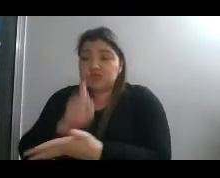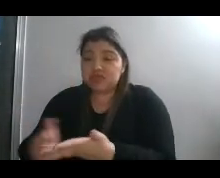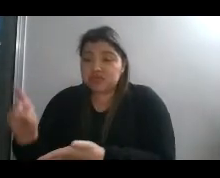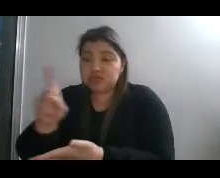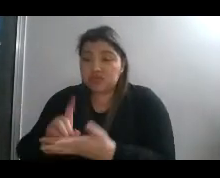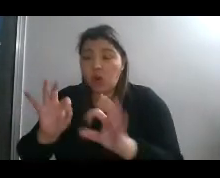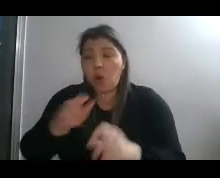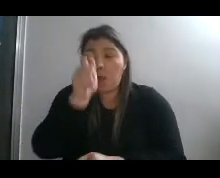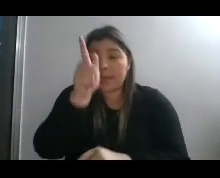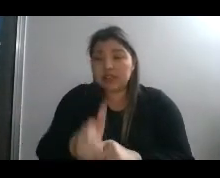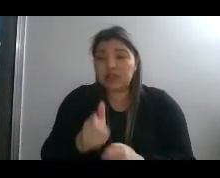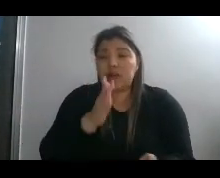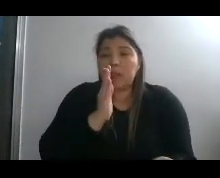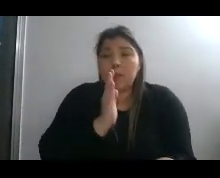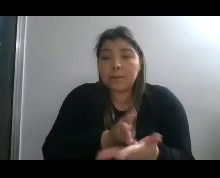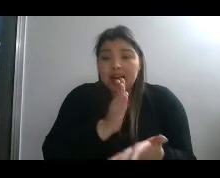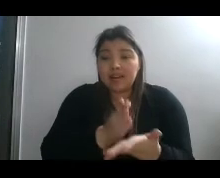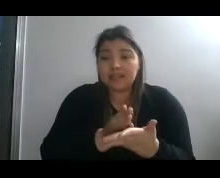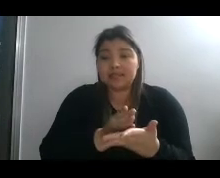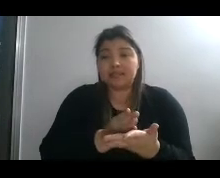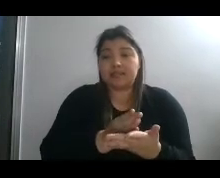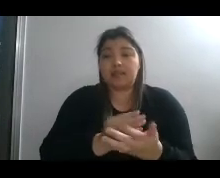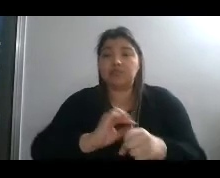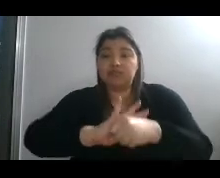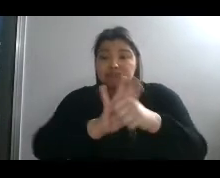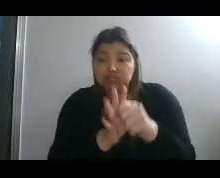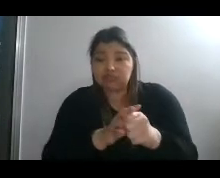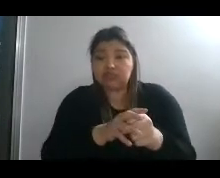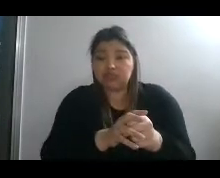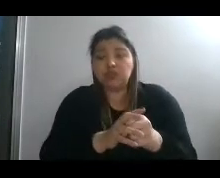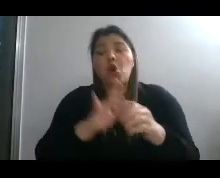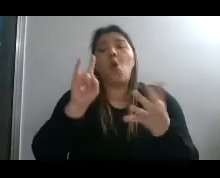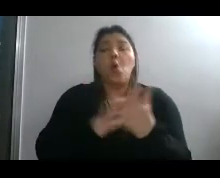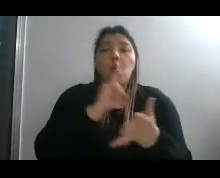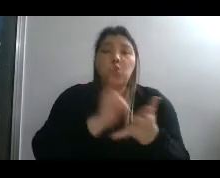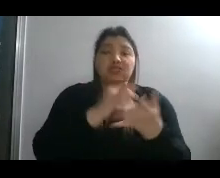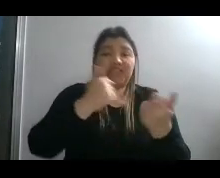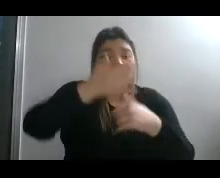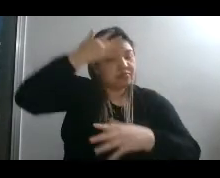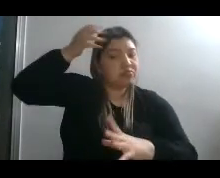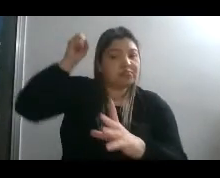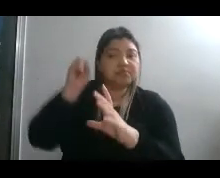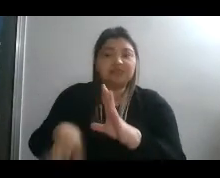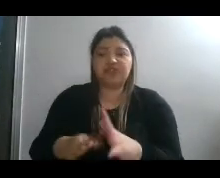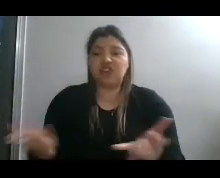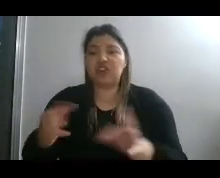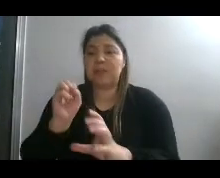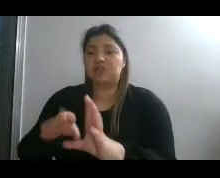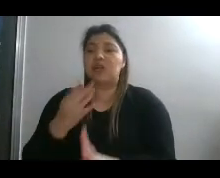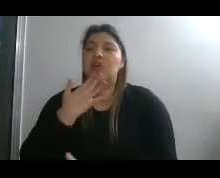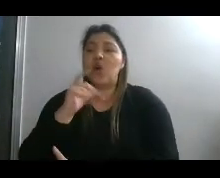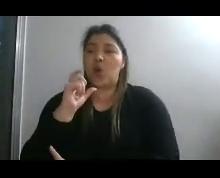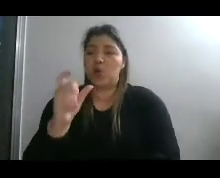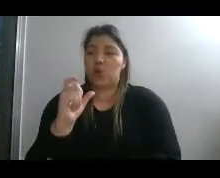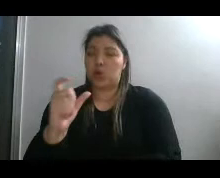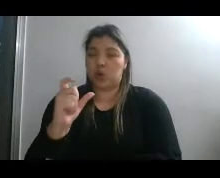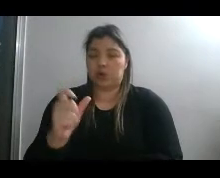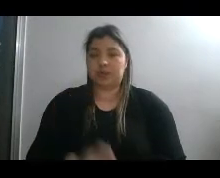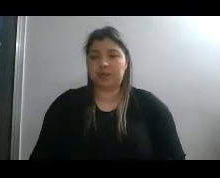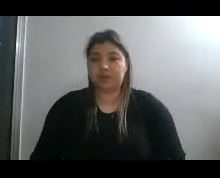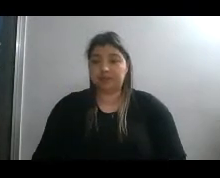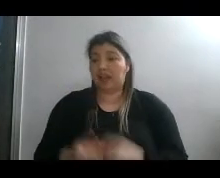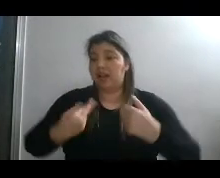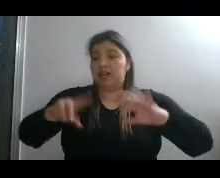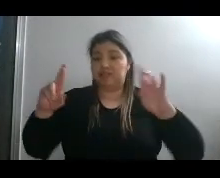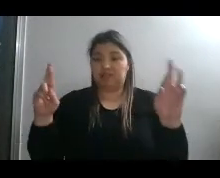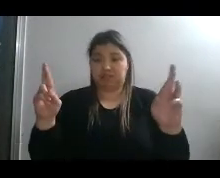recipiente de color rojo. Entonces, en resumen, ¿qué es lo mínimo que yo necesito para protección de mi cabeza